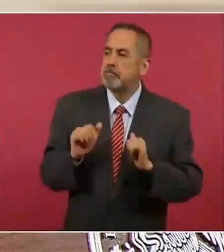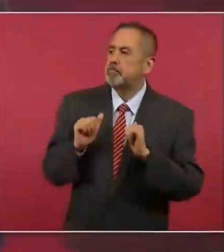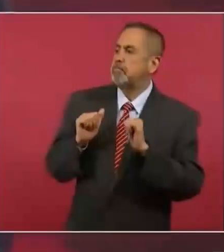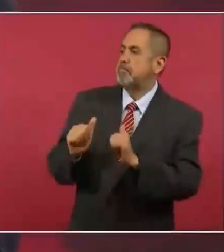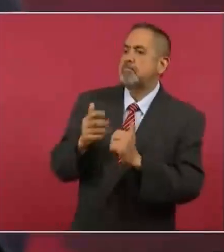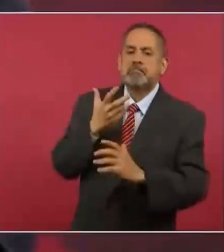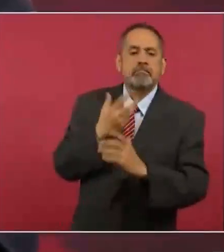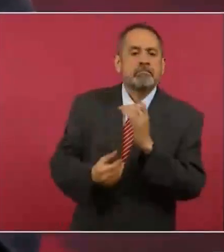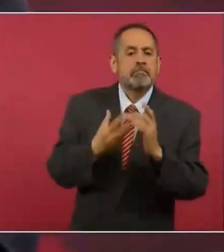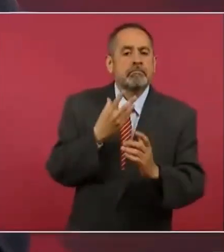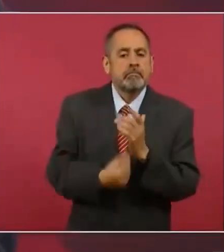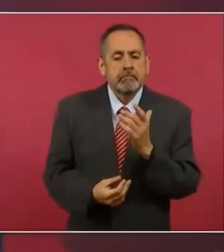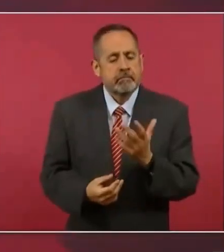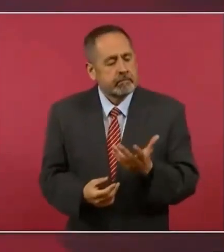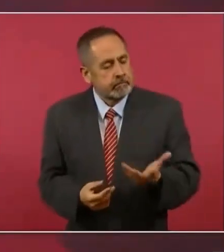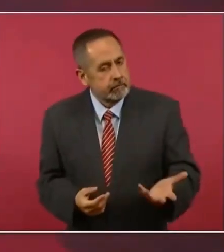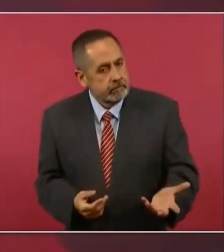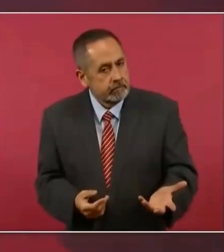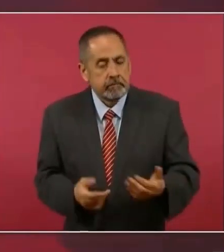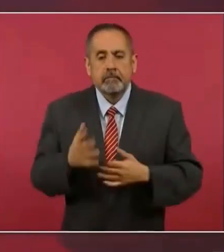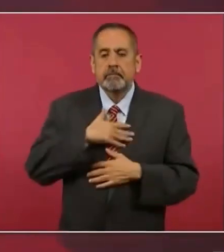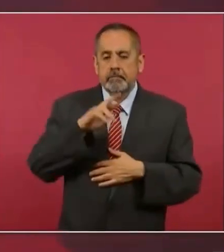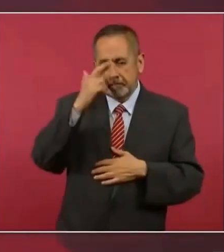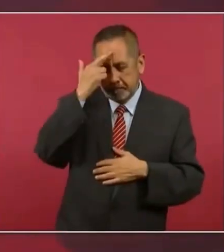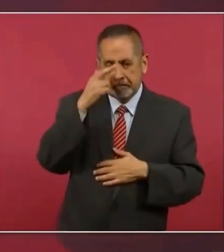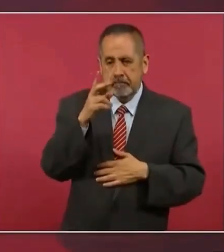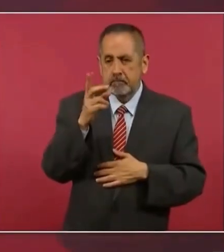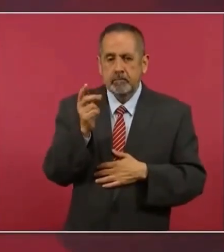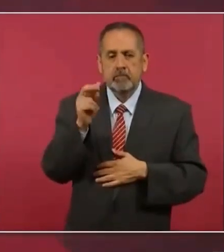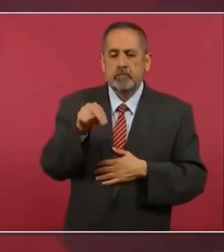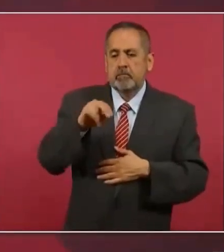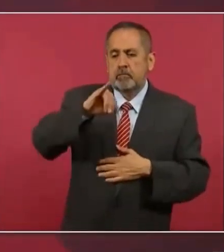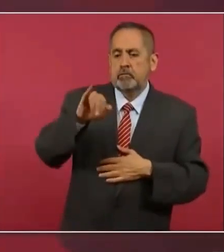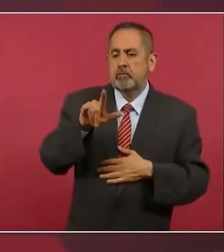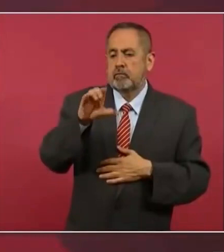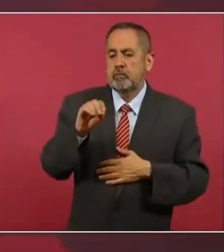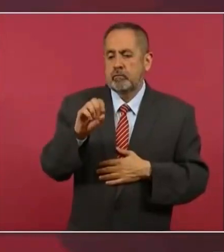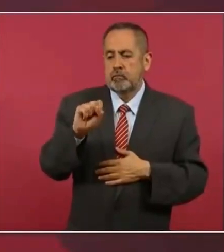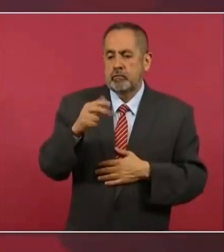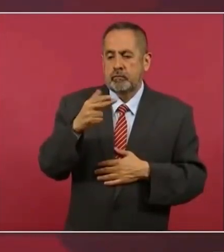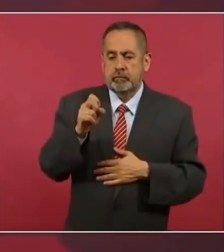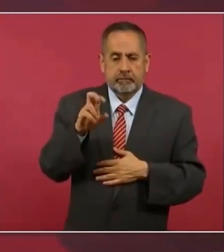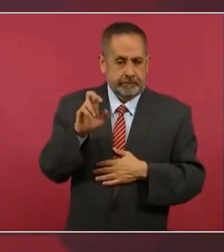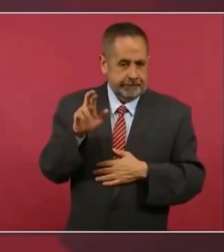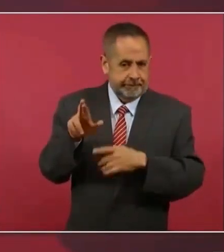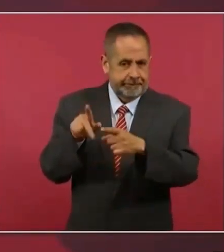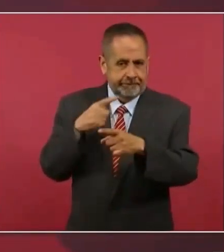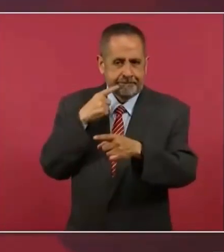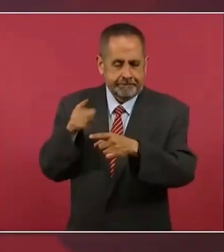Yo recuerdo que don Julio Scherer fue a entrevistar